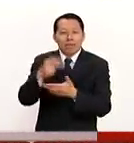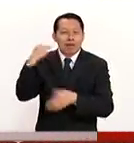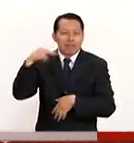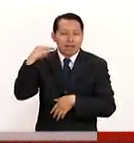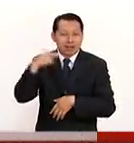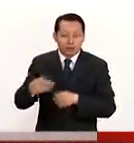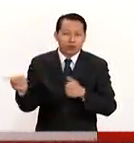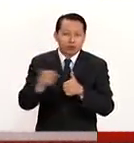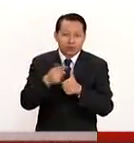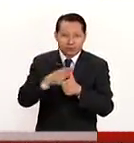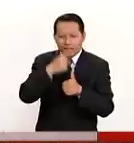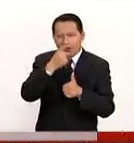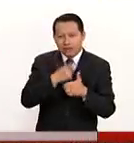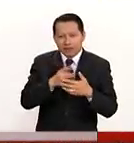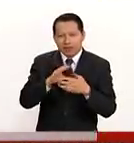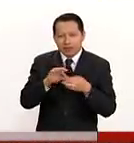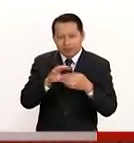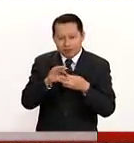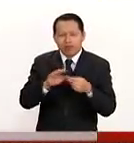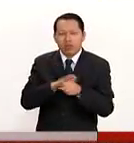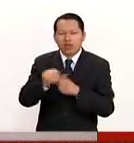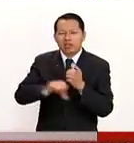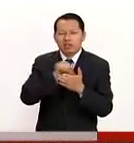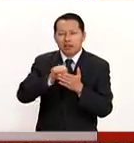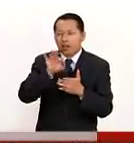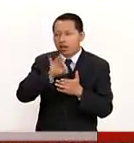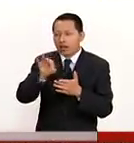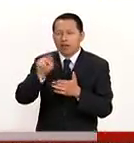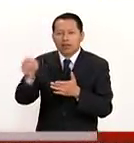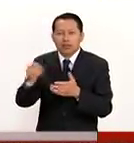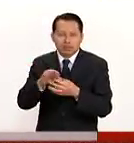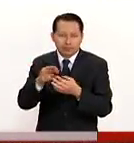digas, antes que nada, lo que significa este centro de reclutamiento.